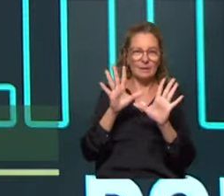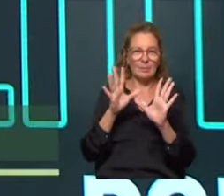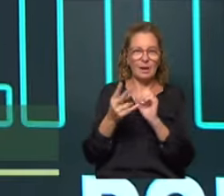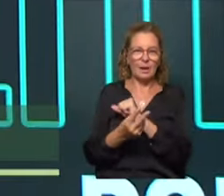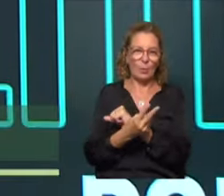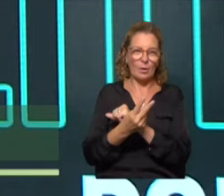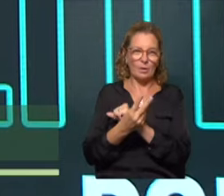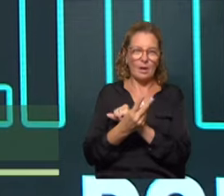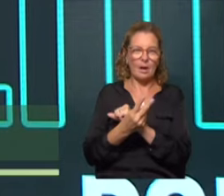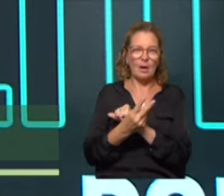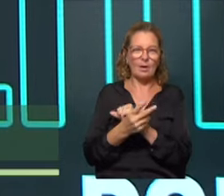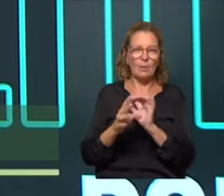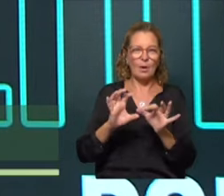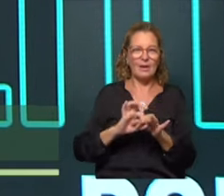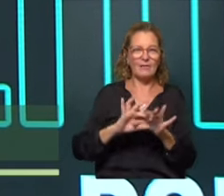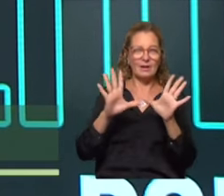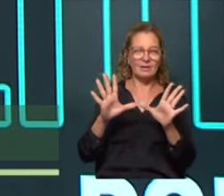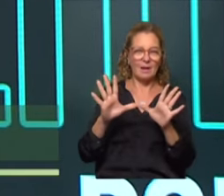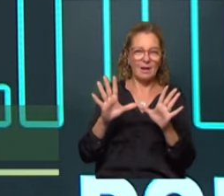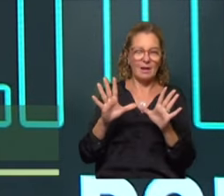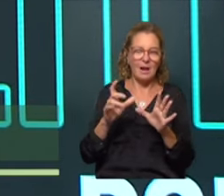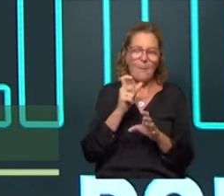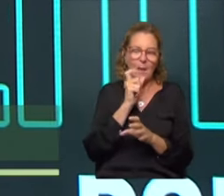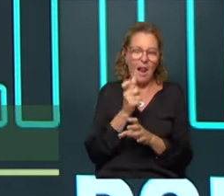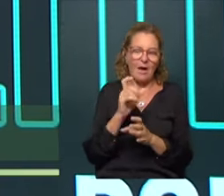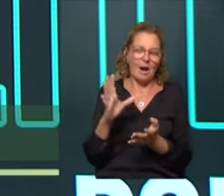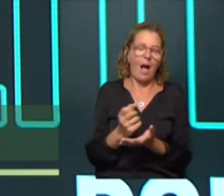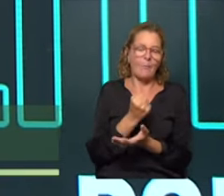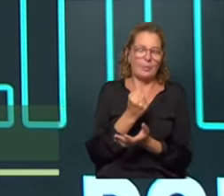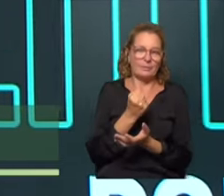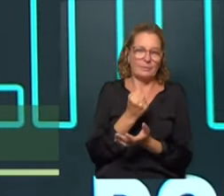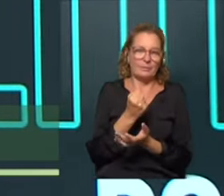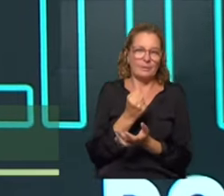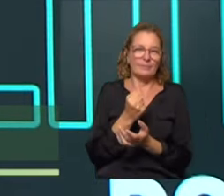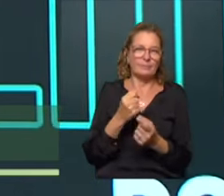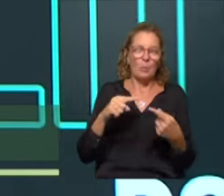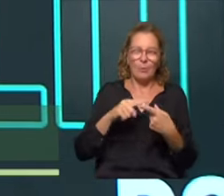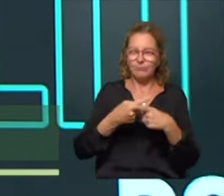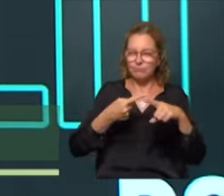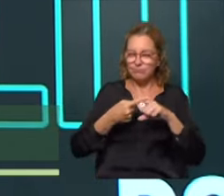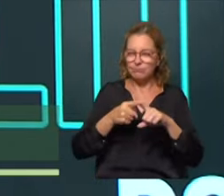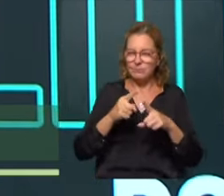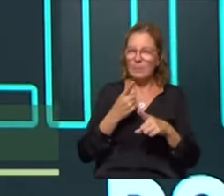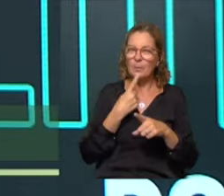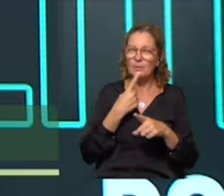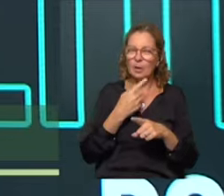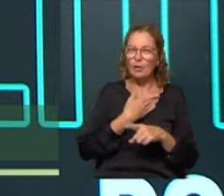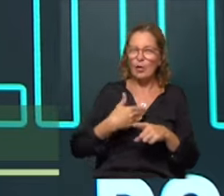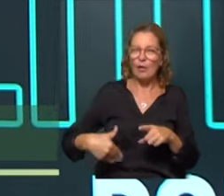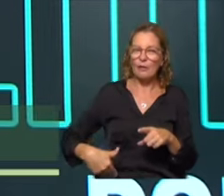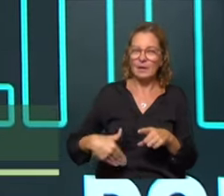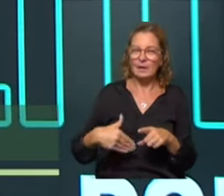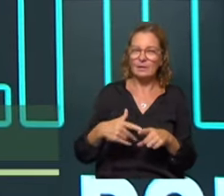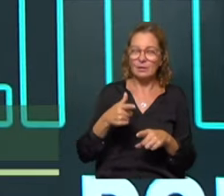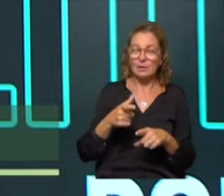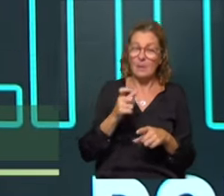defensa del concepto de libertad y una apropiación del concepto de libertad también, está en disputa política y el gobierno y el presidente se han apropiado